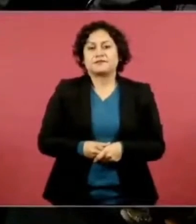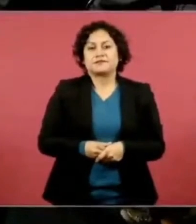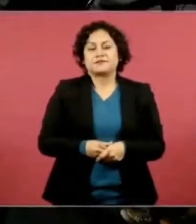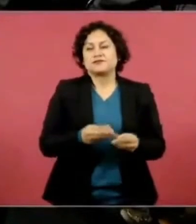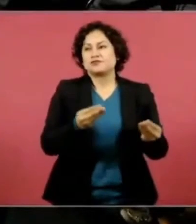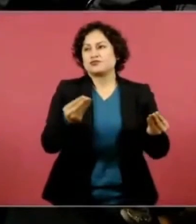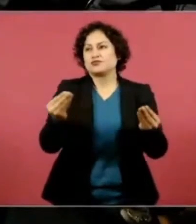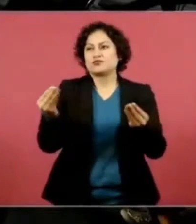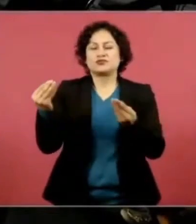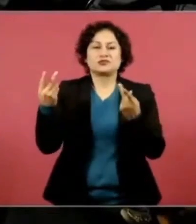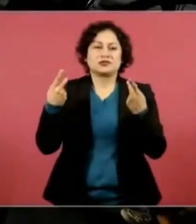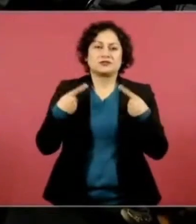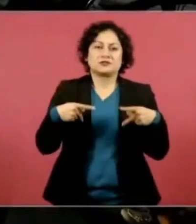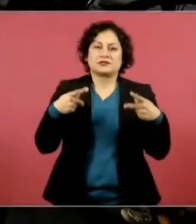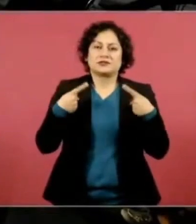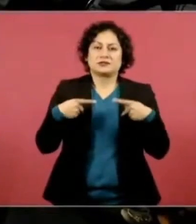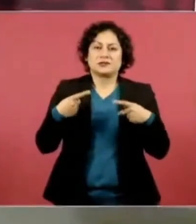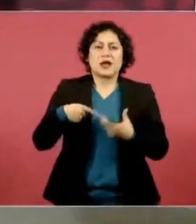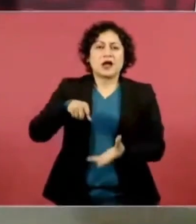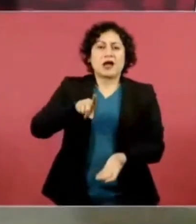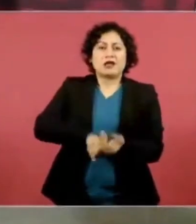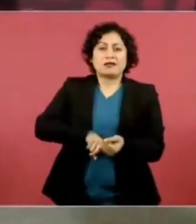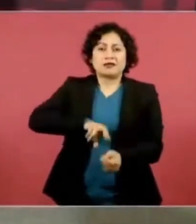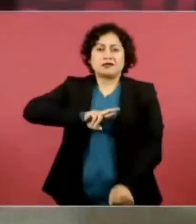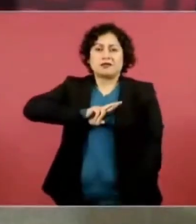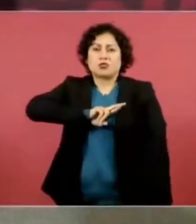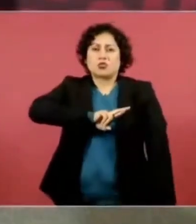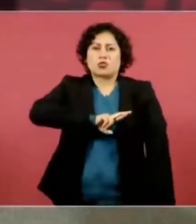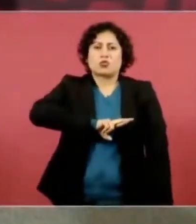traen un enojo enfermizo.